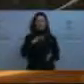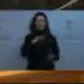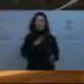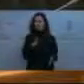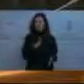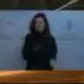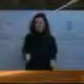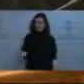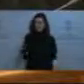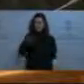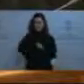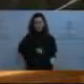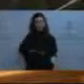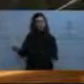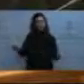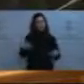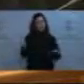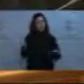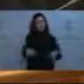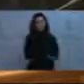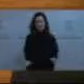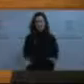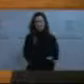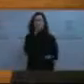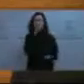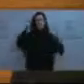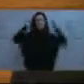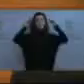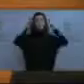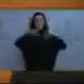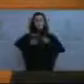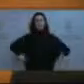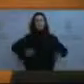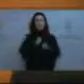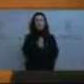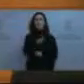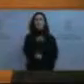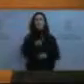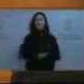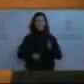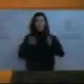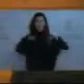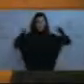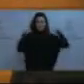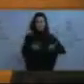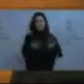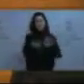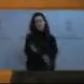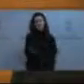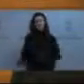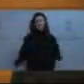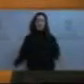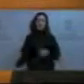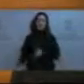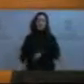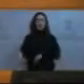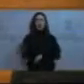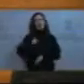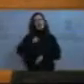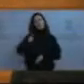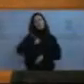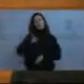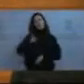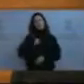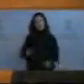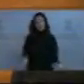puedo compartir que es muy importante con usted la formación de los trabajadores, pero esto en concreto se llama golfada total, señora consejera.